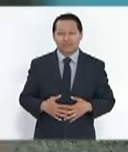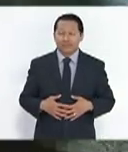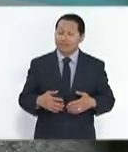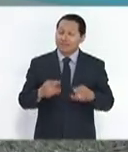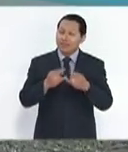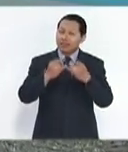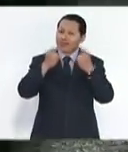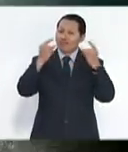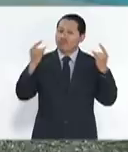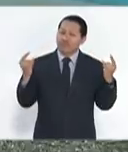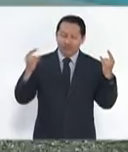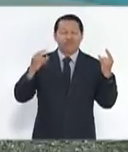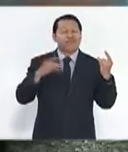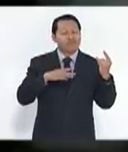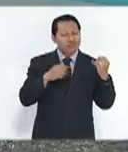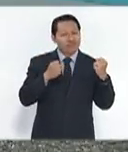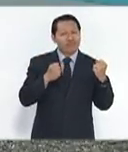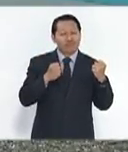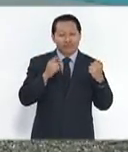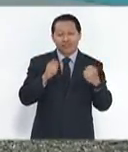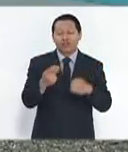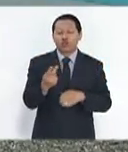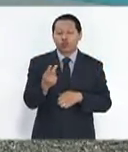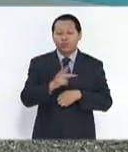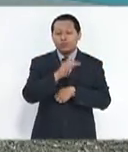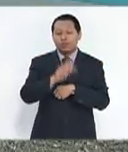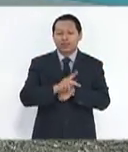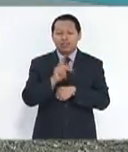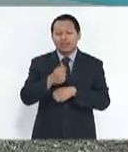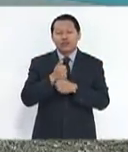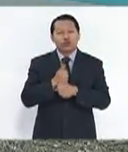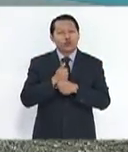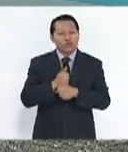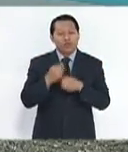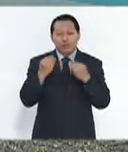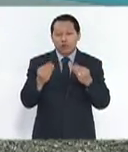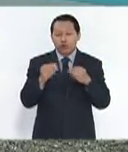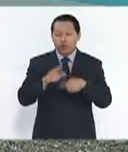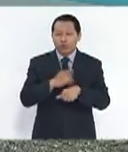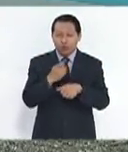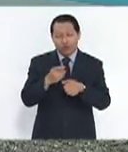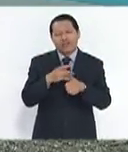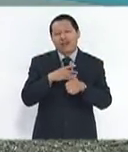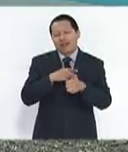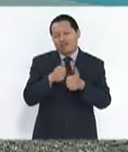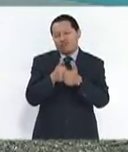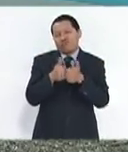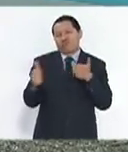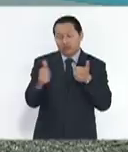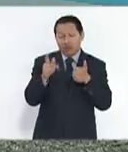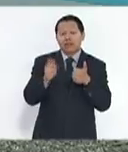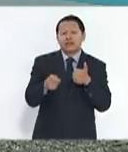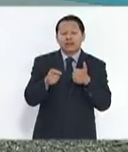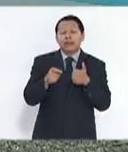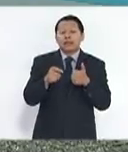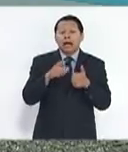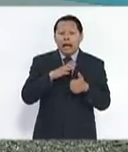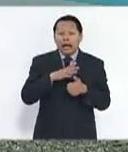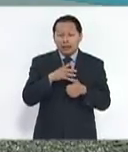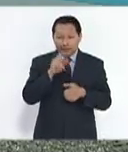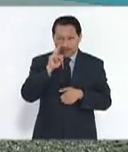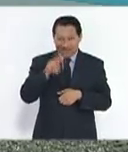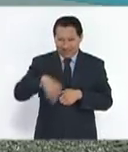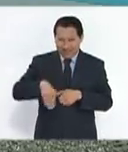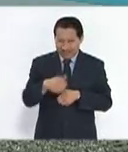Momento histórico, sobre todo para estos dos países que han sufrido mucho por esta división. Durante el saludo, Kim tomó de la mano a Moon, como